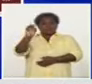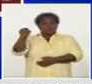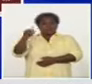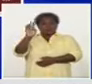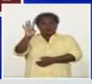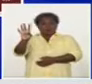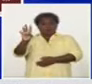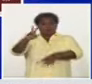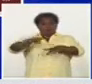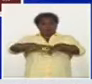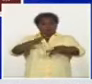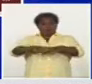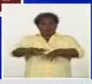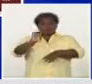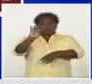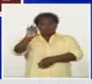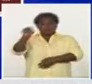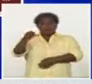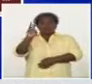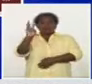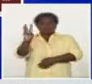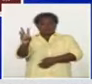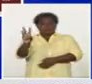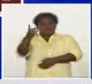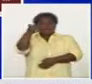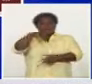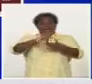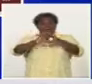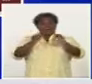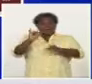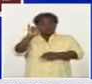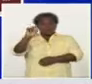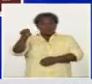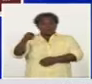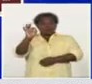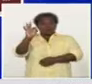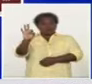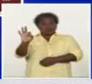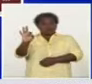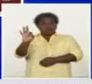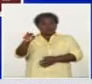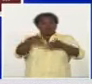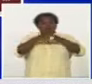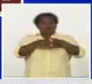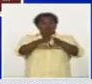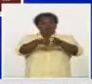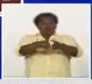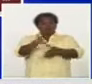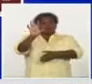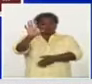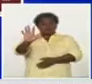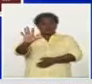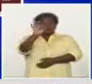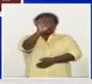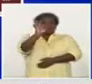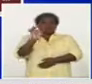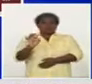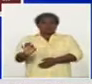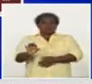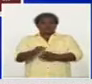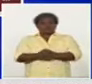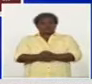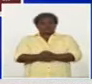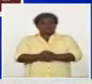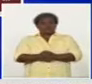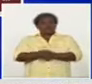Habana 7,3%, Artemisa 6,8% y Granma el 5%. Todos los demás